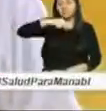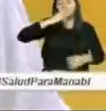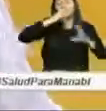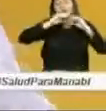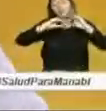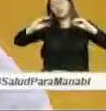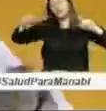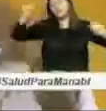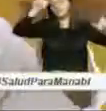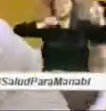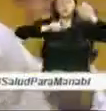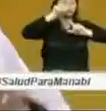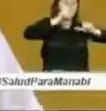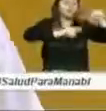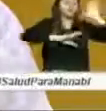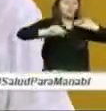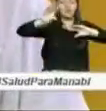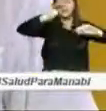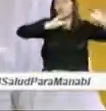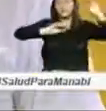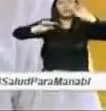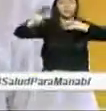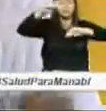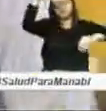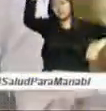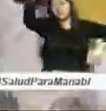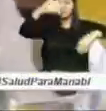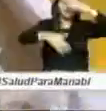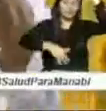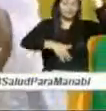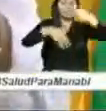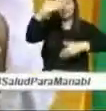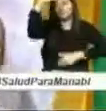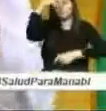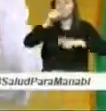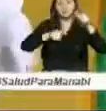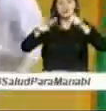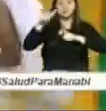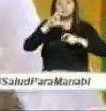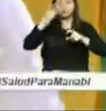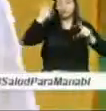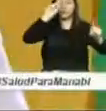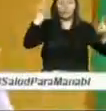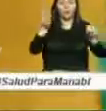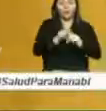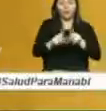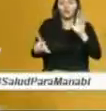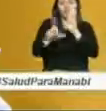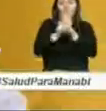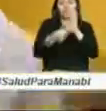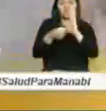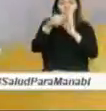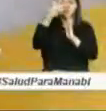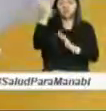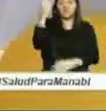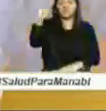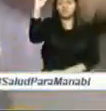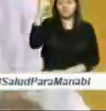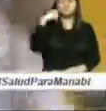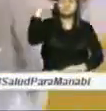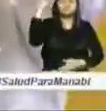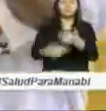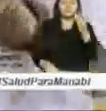oferta, vendrá el festival de demagogia, vendrá los que se opusieron a la ley de solidaridad para reconstruir Manabí, o los que le quisieron